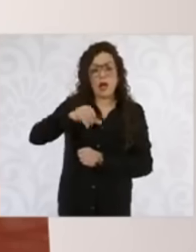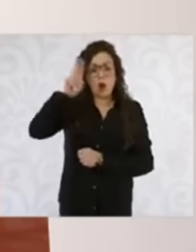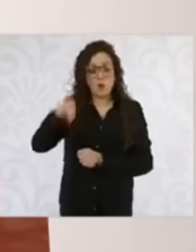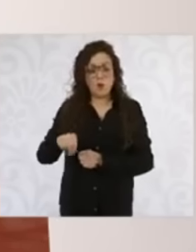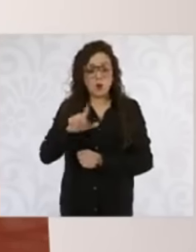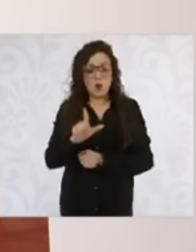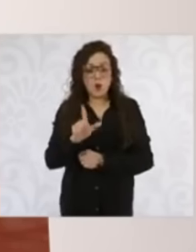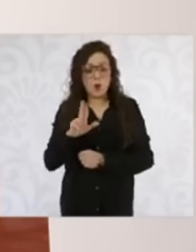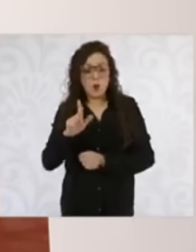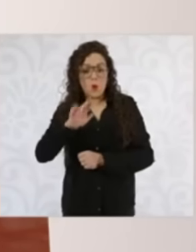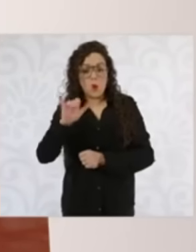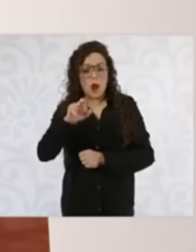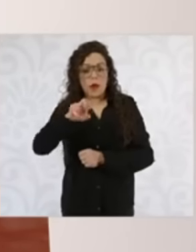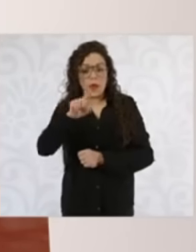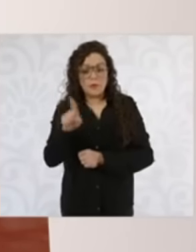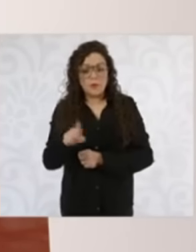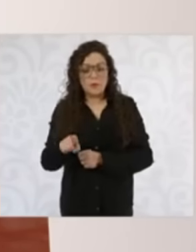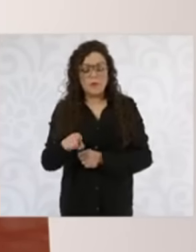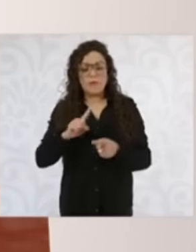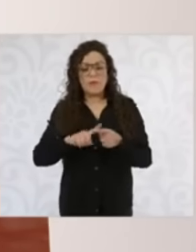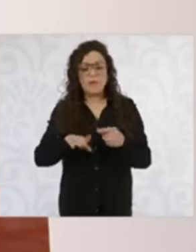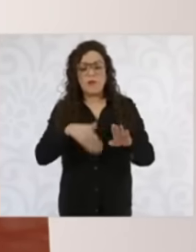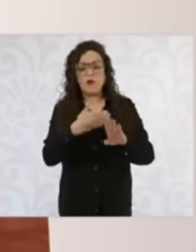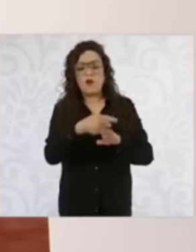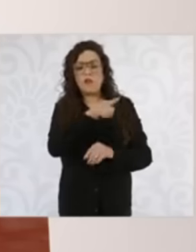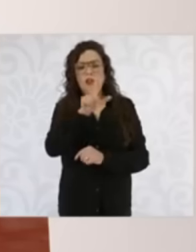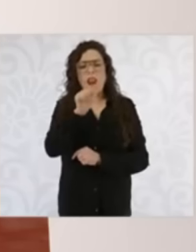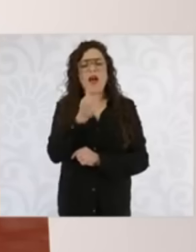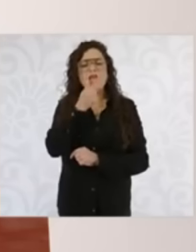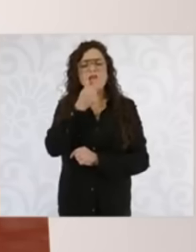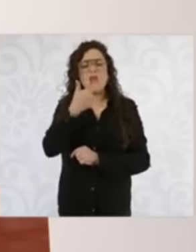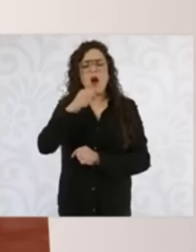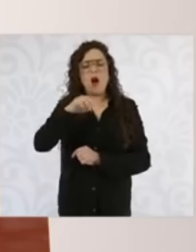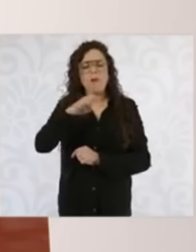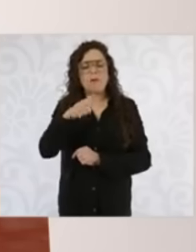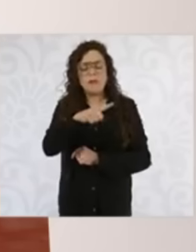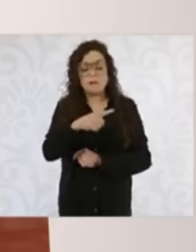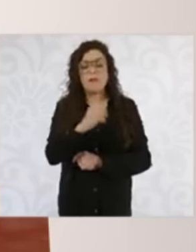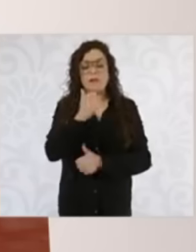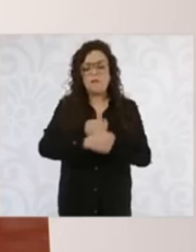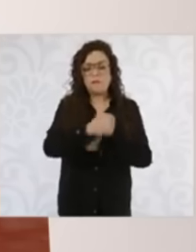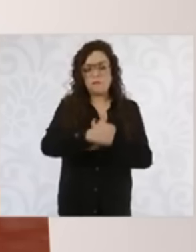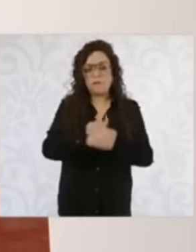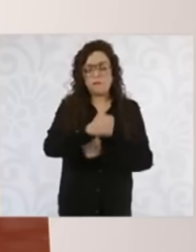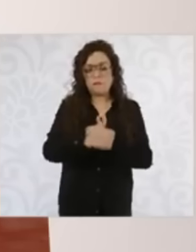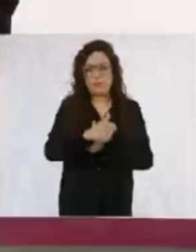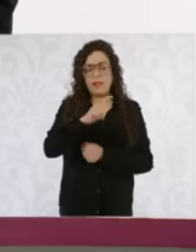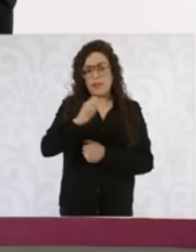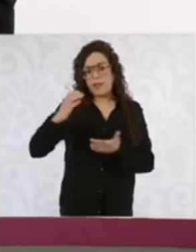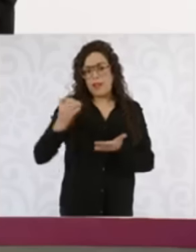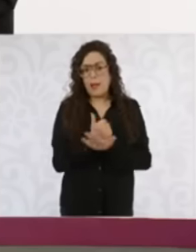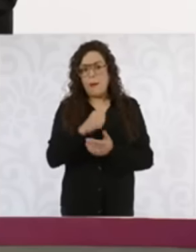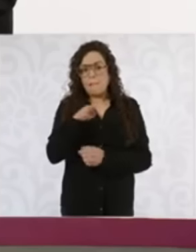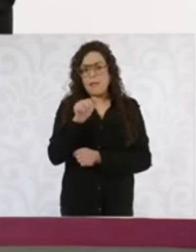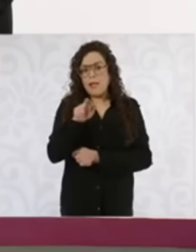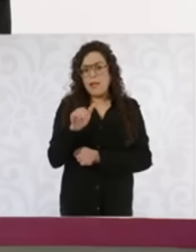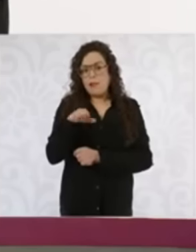escuchemos. En efecto, o sea, nuestros